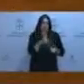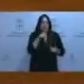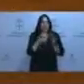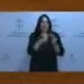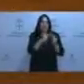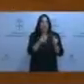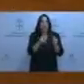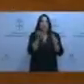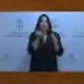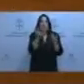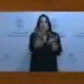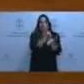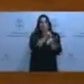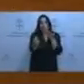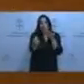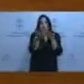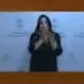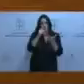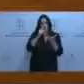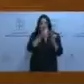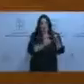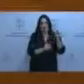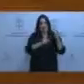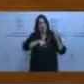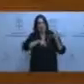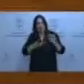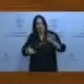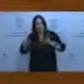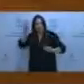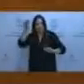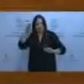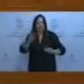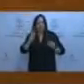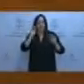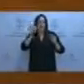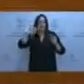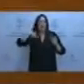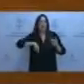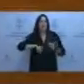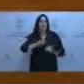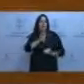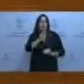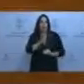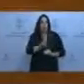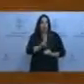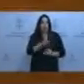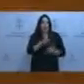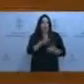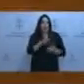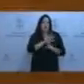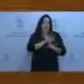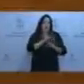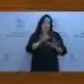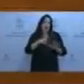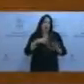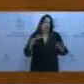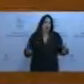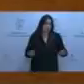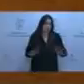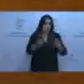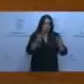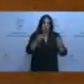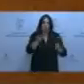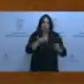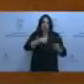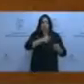de matriculados en este curso, mientras en España sube. En formación profesional dual las cosas son manifiestamente mejorables porque estamos a la